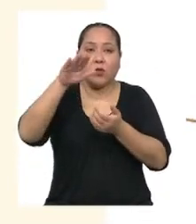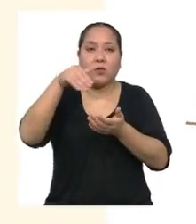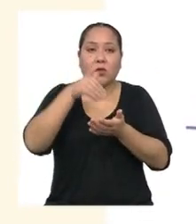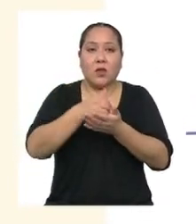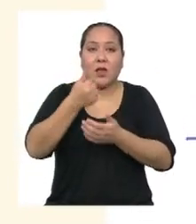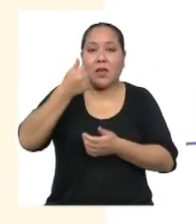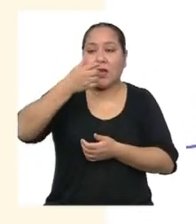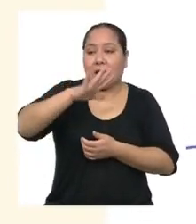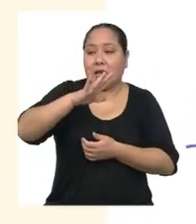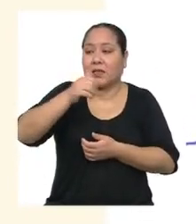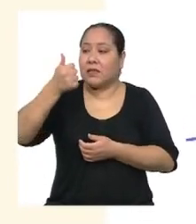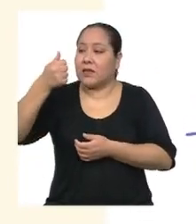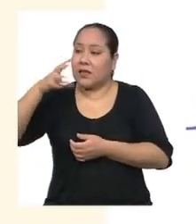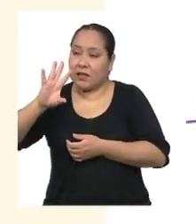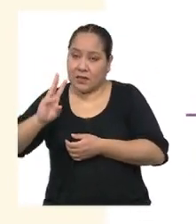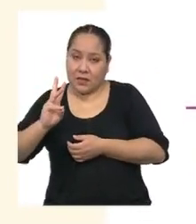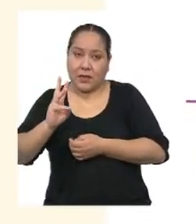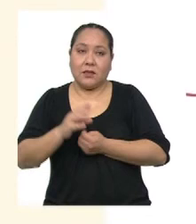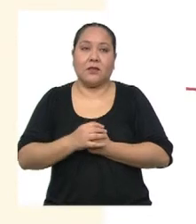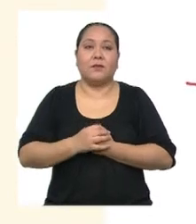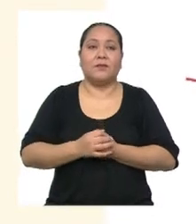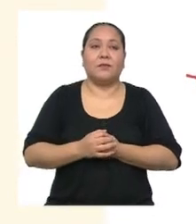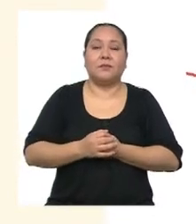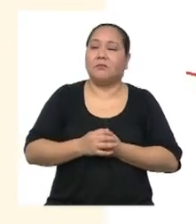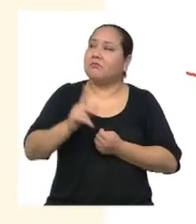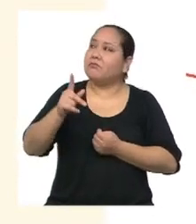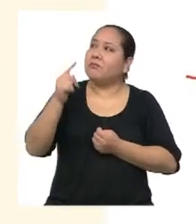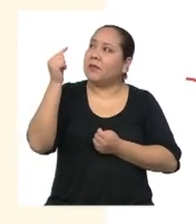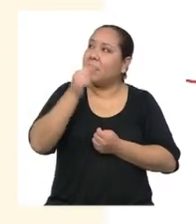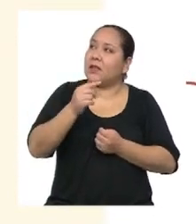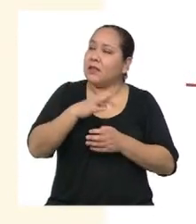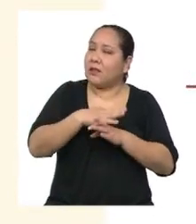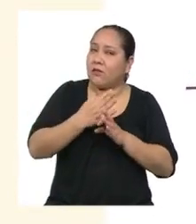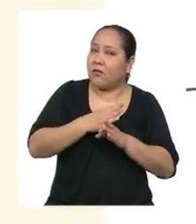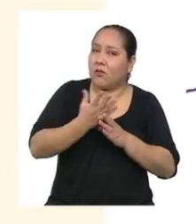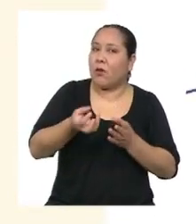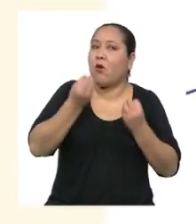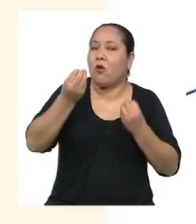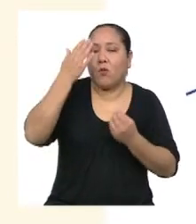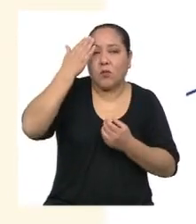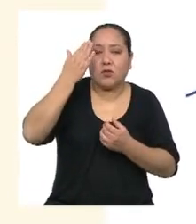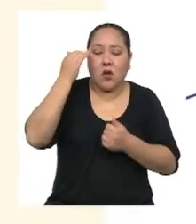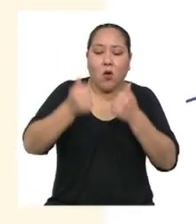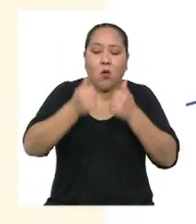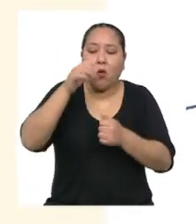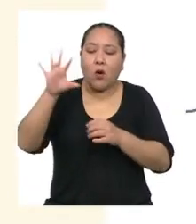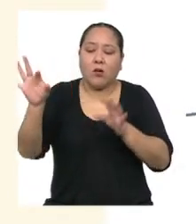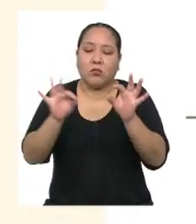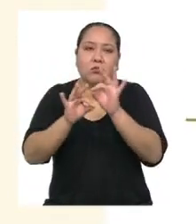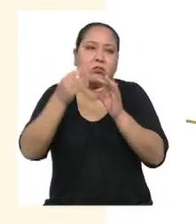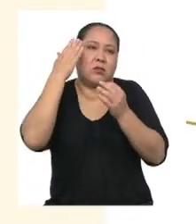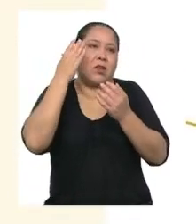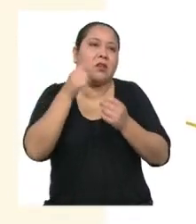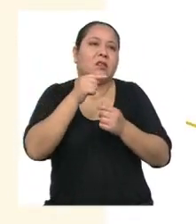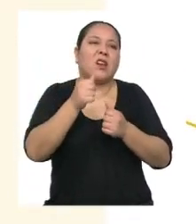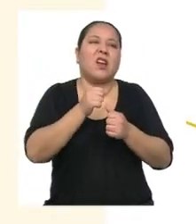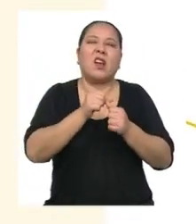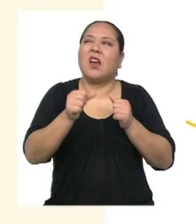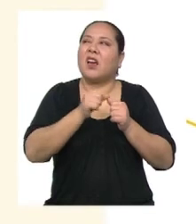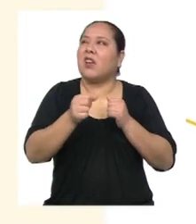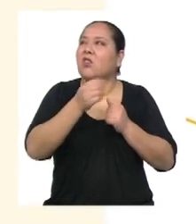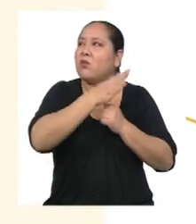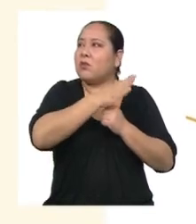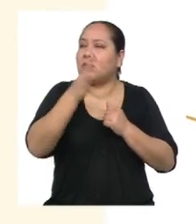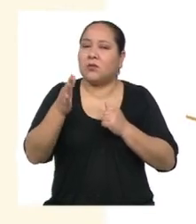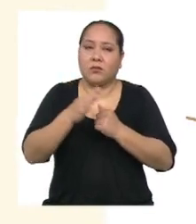serán 15 y 16. Y en este caso, ¿cómo sé qué valores están en esas posiciones?